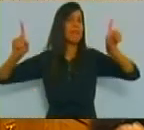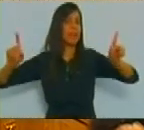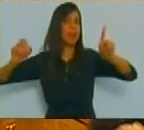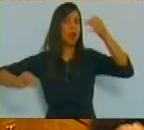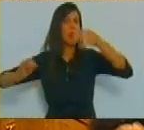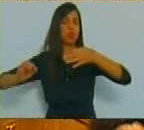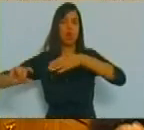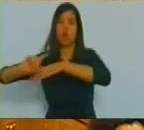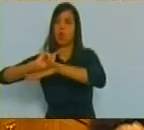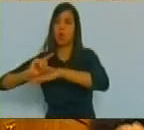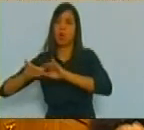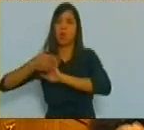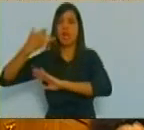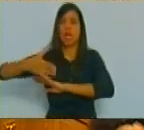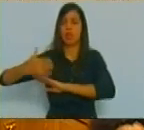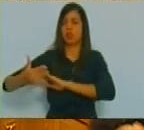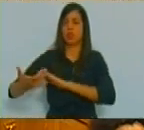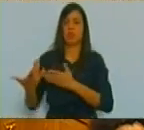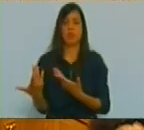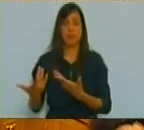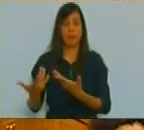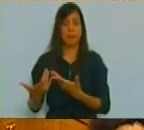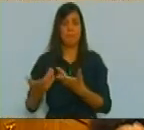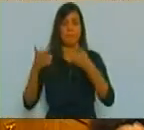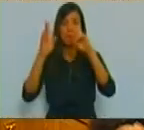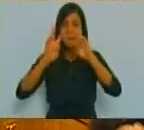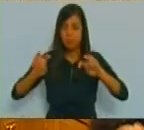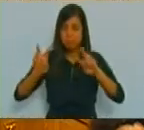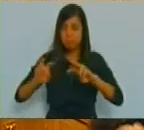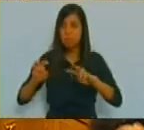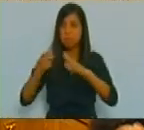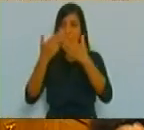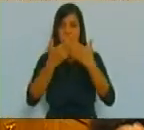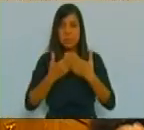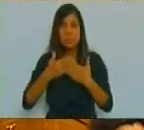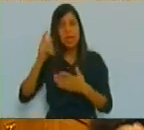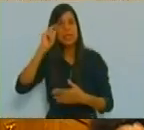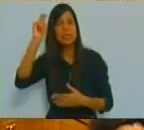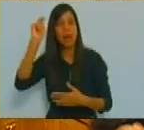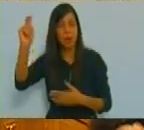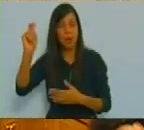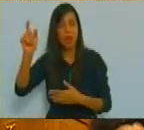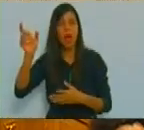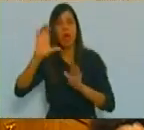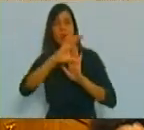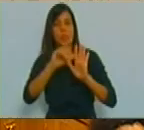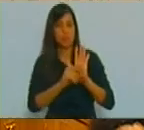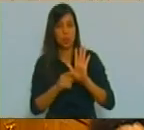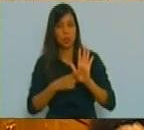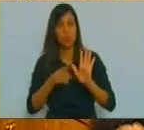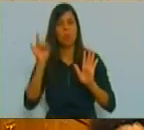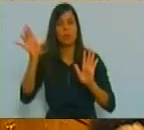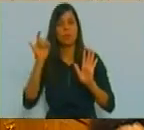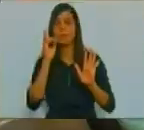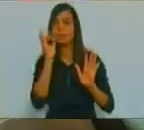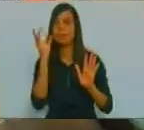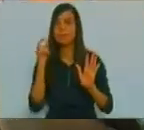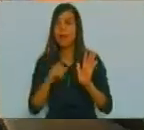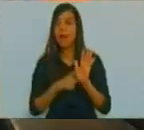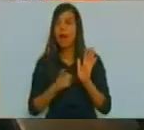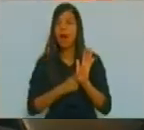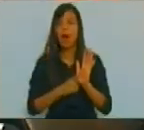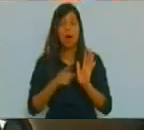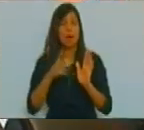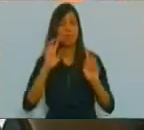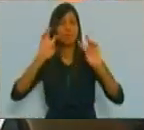el estado de derecho y cuando tú revisas la teoría constitucional la teoría incluso en materia en esta materia